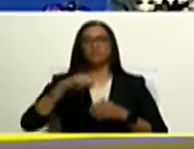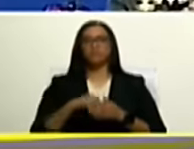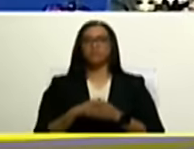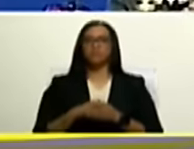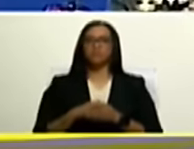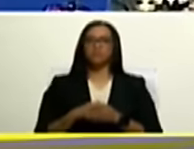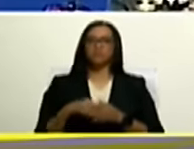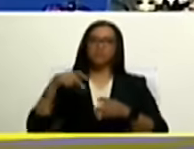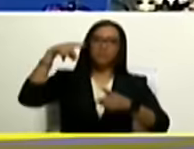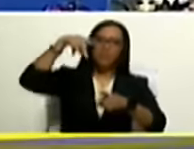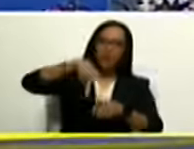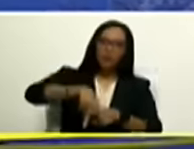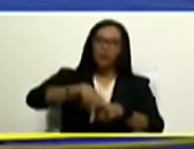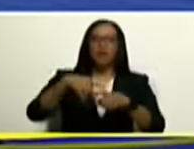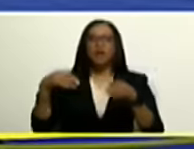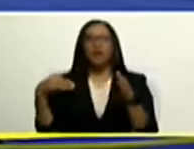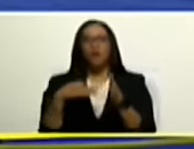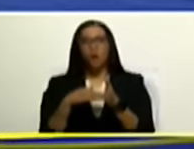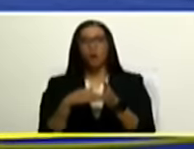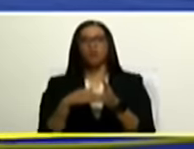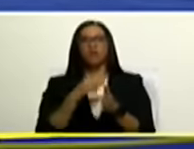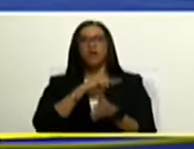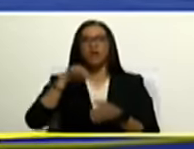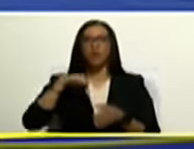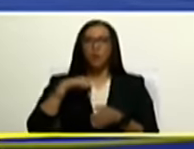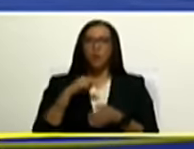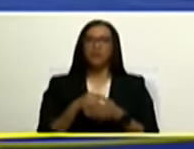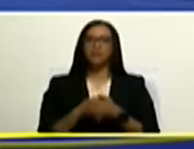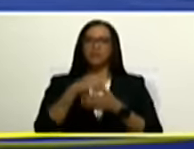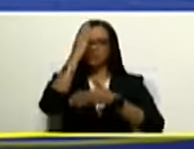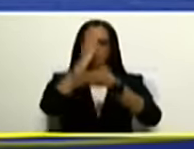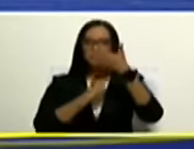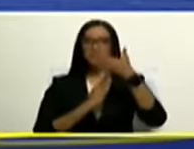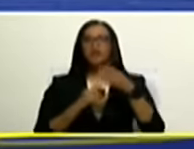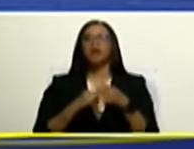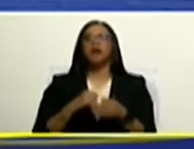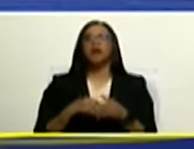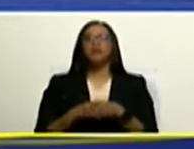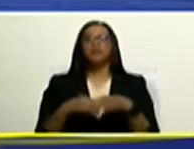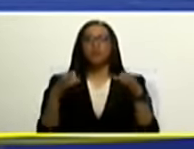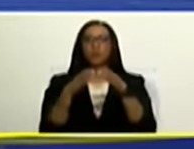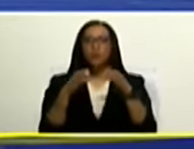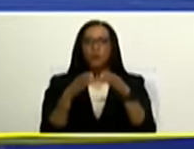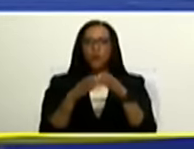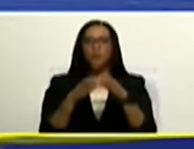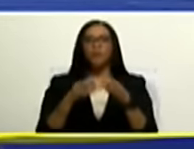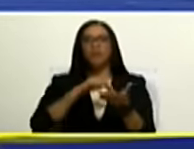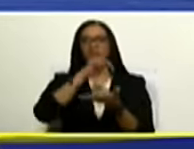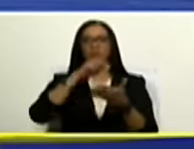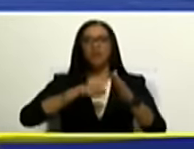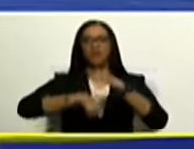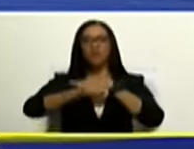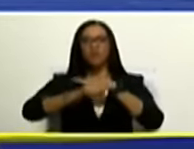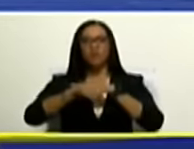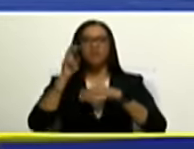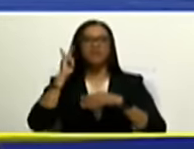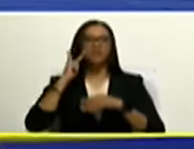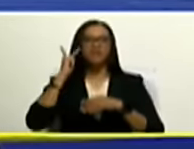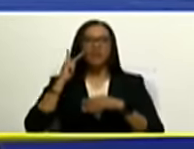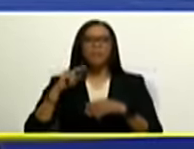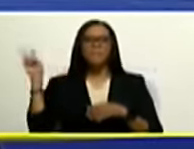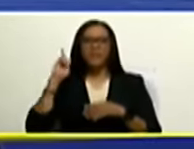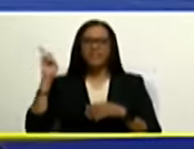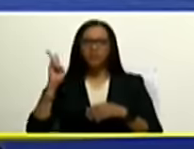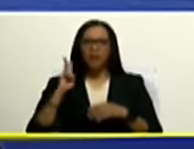arremetido contra nuestra noble selección nacional de fútbol, la Vinotinto. Venezuela ha alzado su